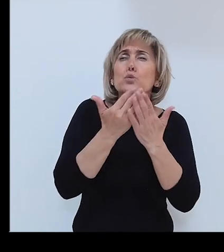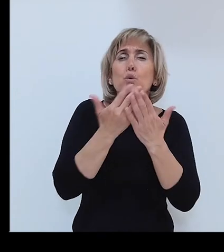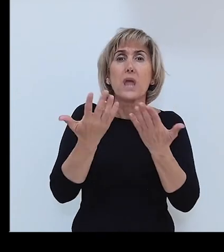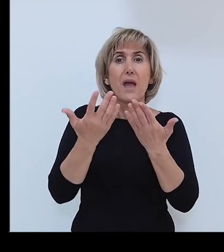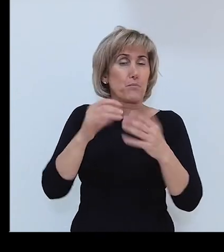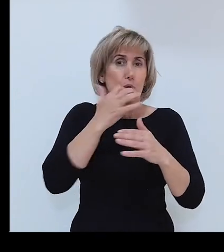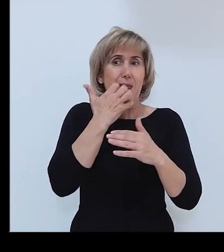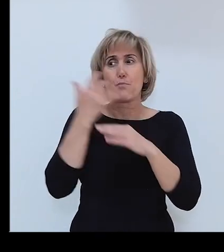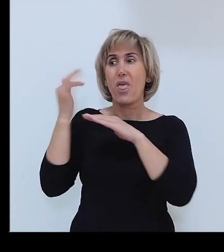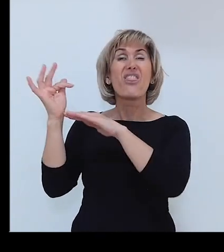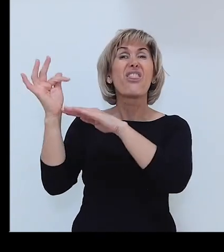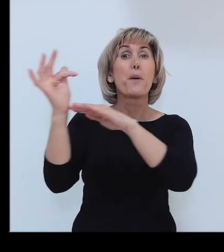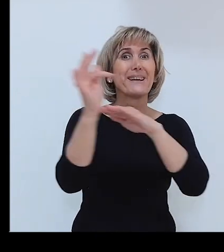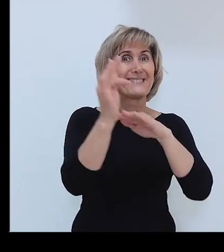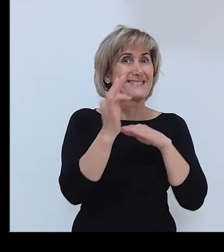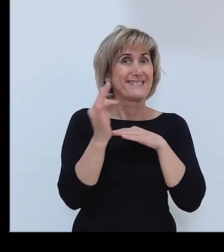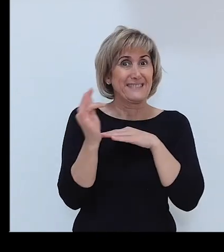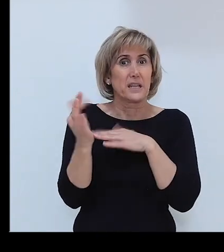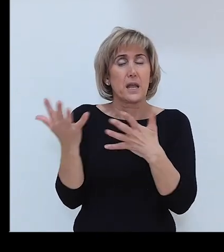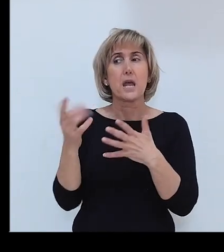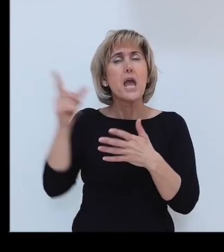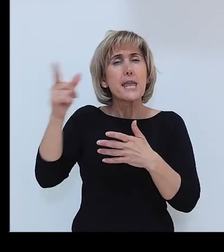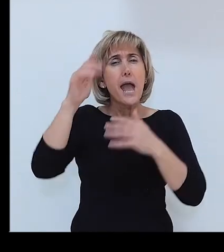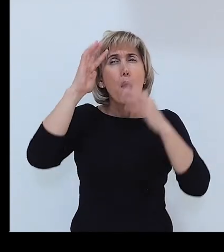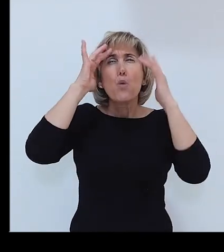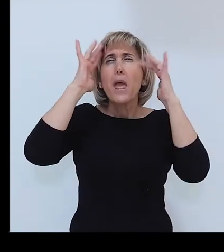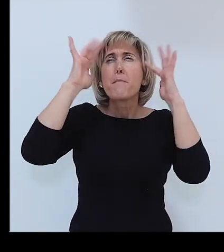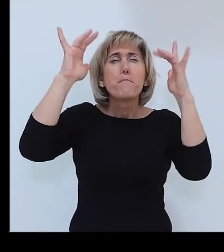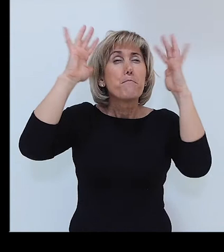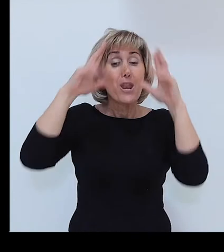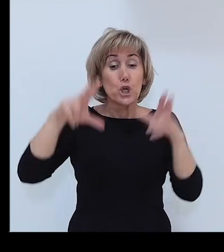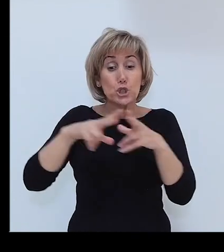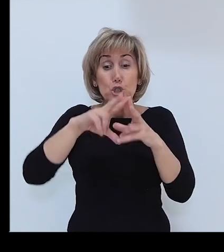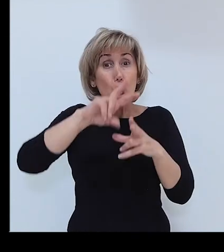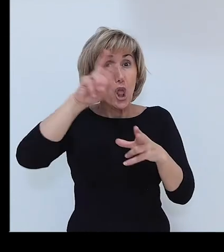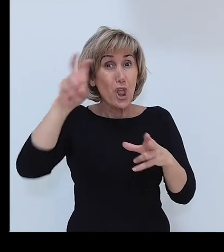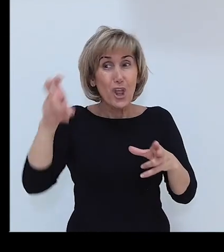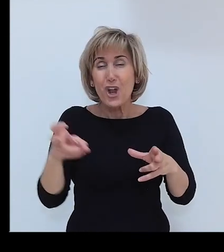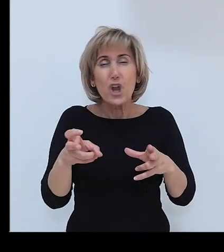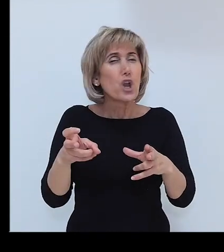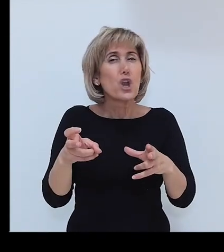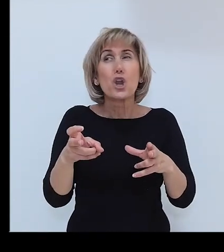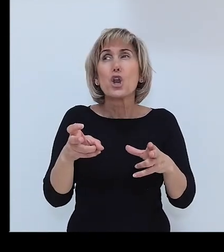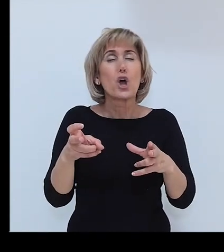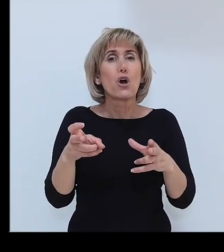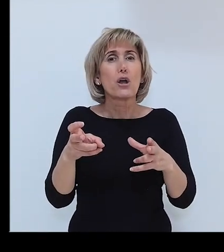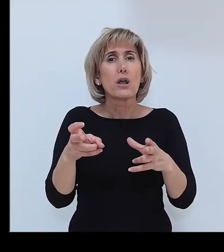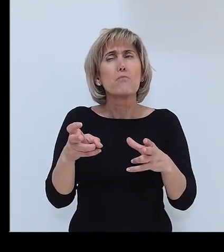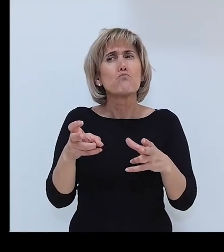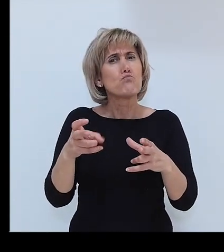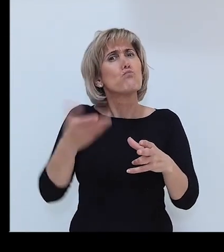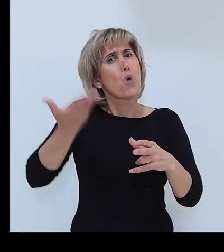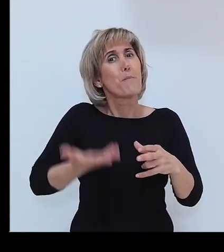Porque estudia ella un cementerio, ella. Sobre todo tiene una imaginación sociológica muy, muy,